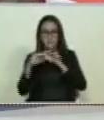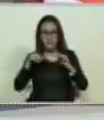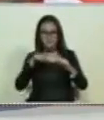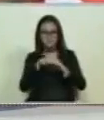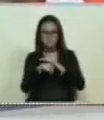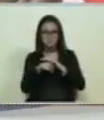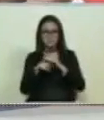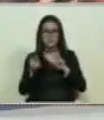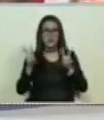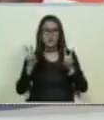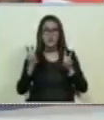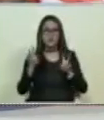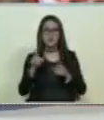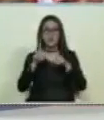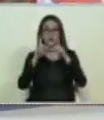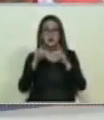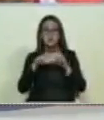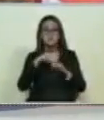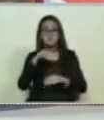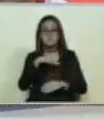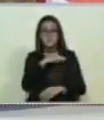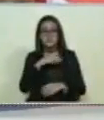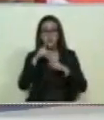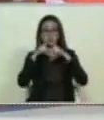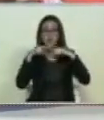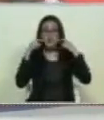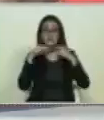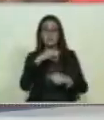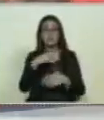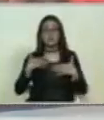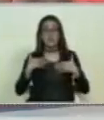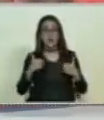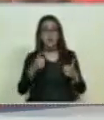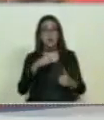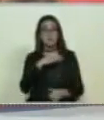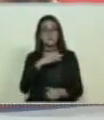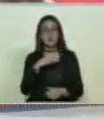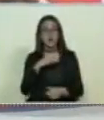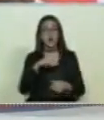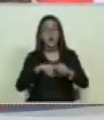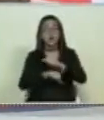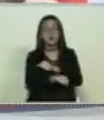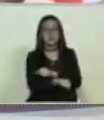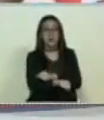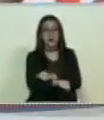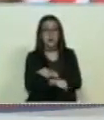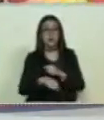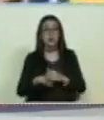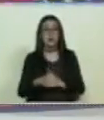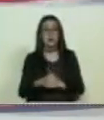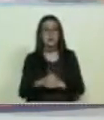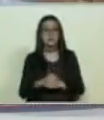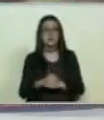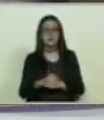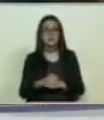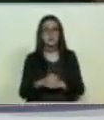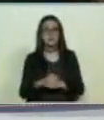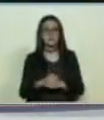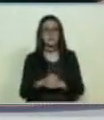la misión Sonrisa, misión Salud, misión José Gregorio Hernández, que aquí tenemos a uno de los camaradas que el día de hoy van